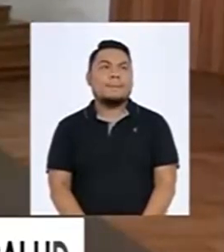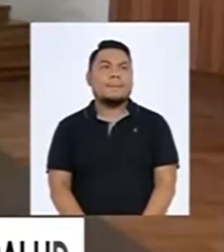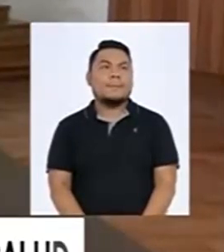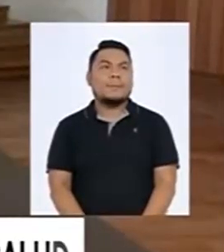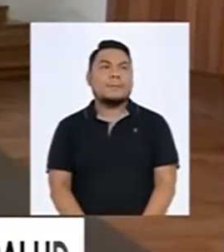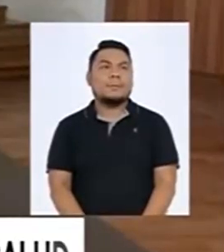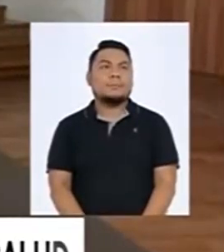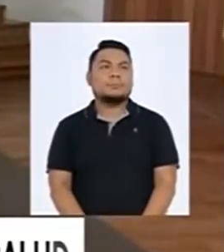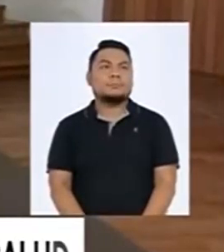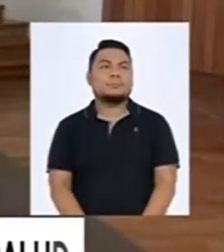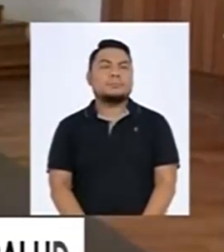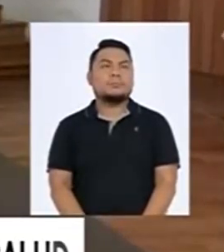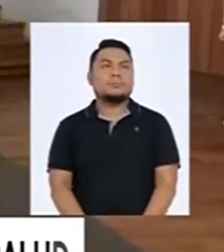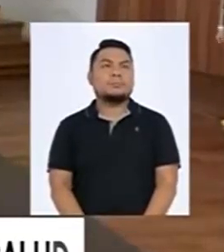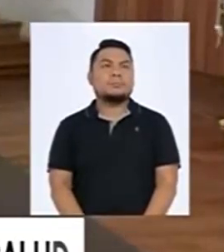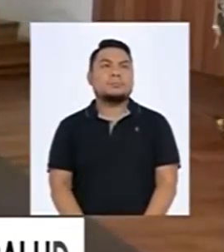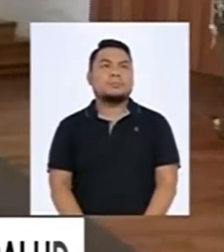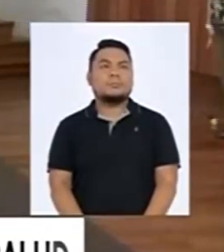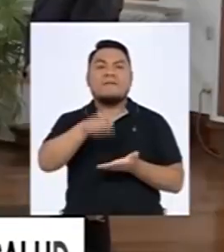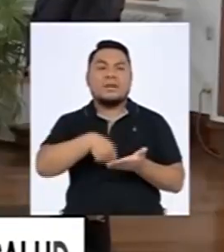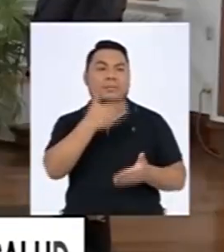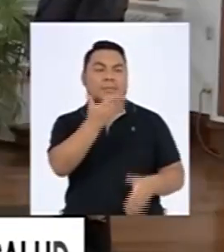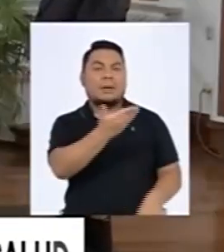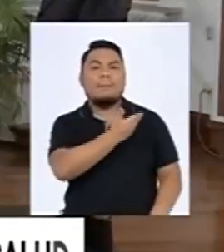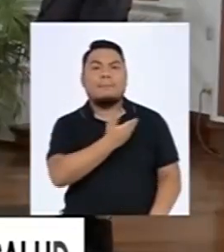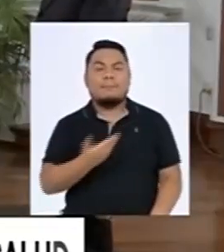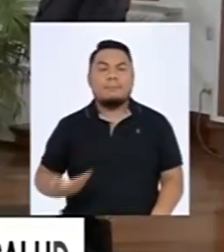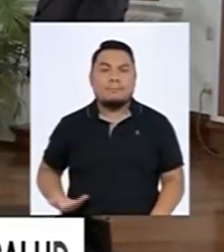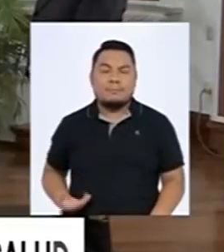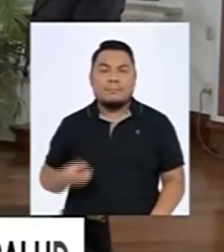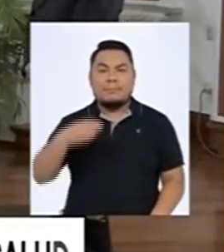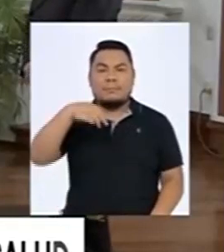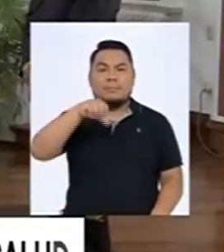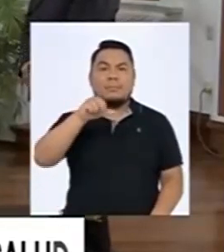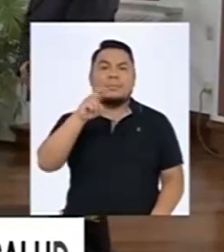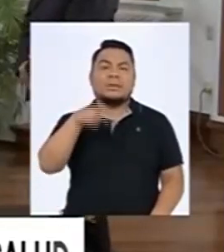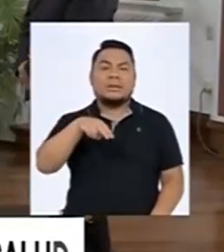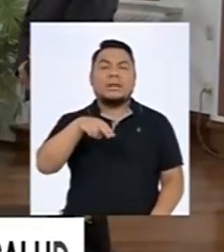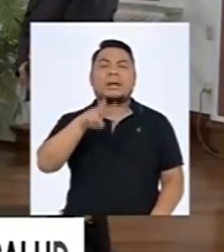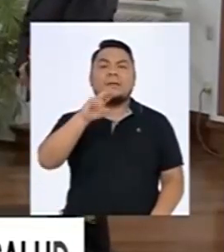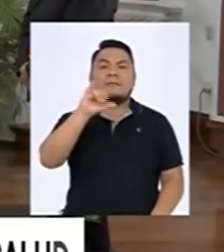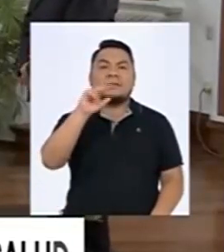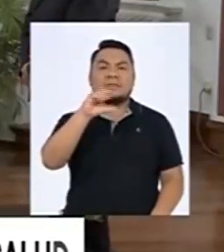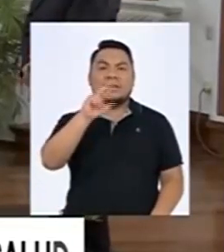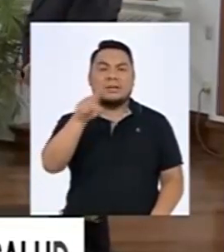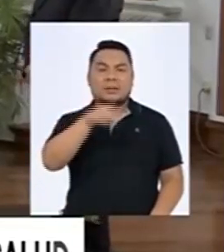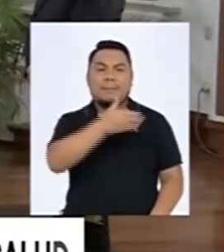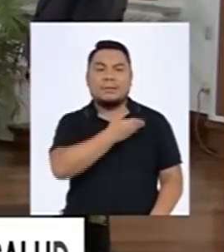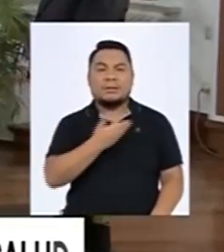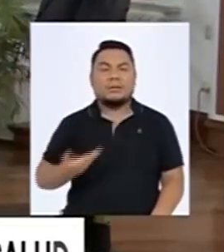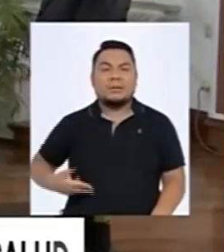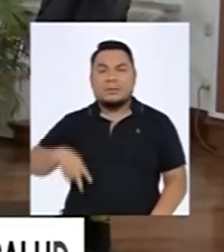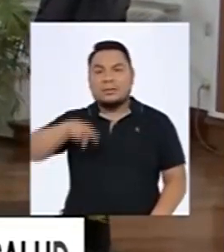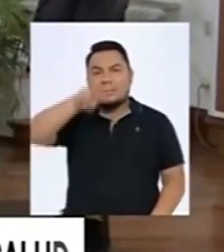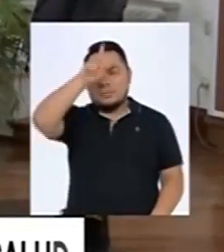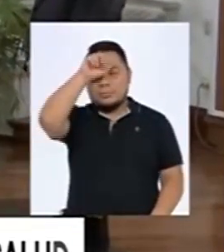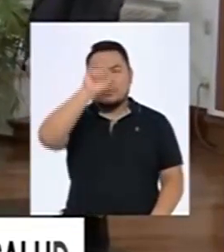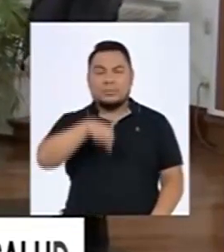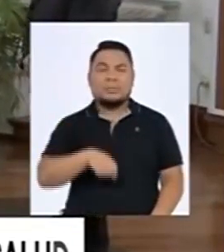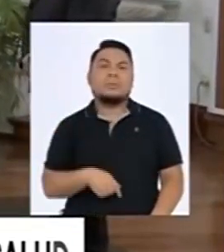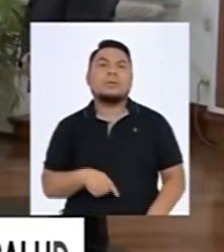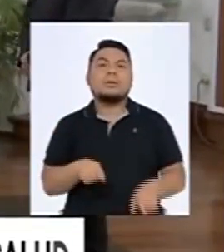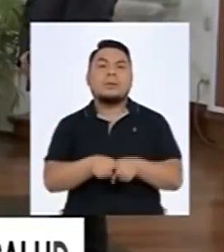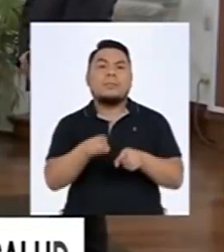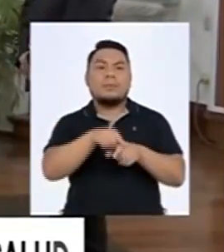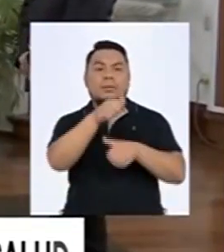en ese sentido, doctor Palacios, ¿cuáles son justamente los protocolos de seguridad que deben tener o que deben establecerse para